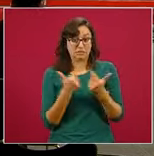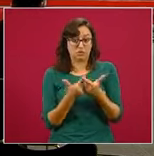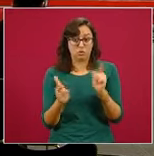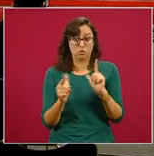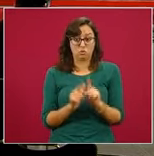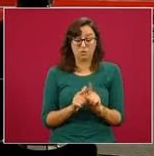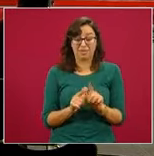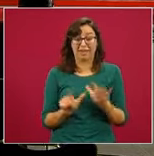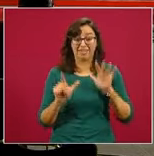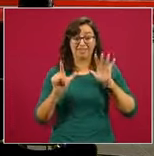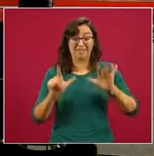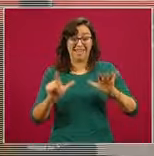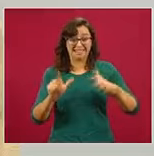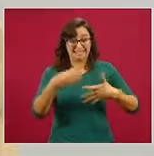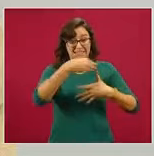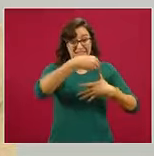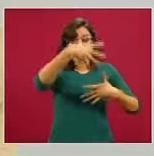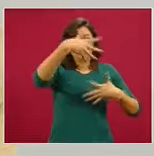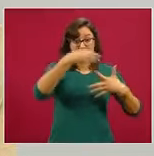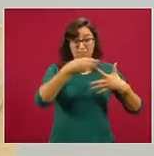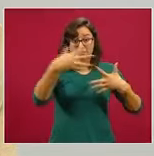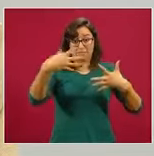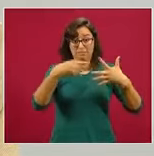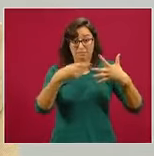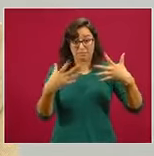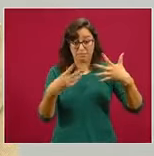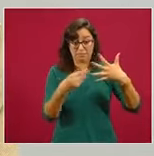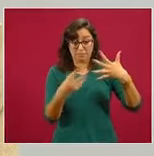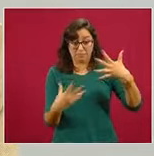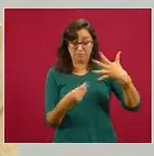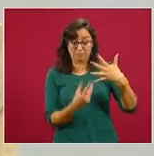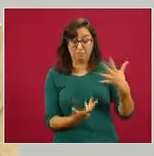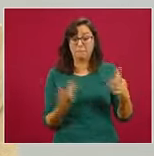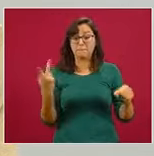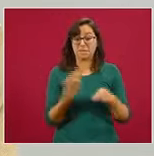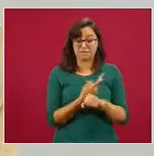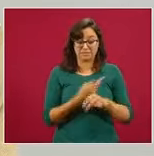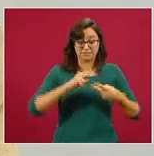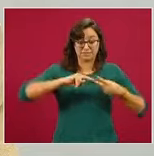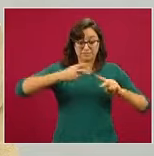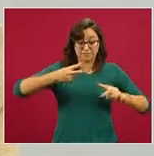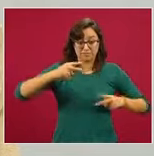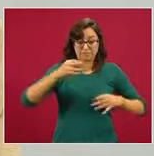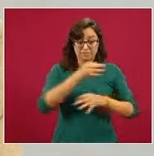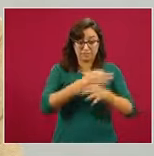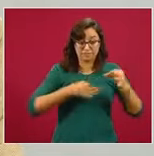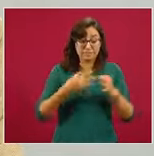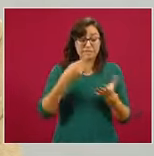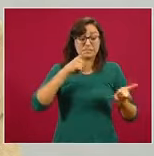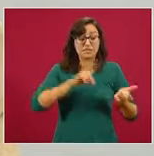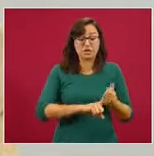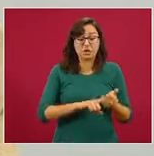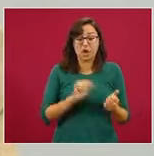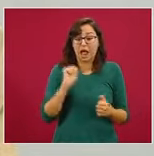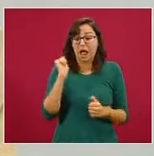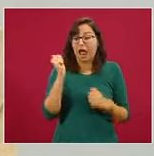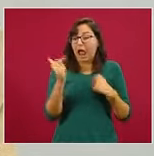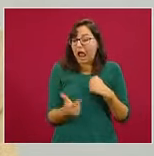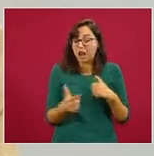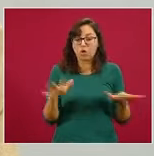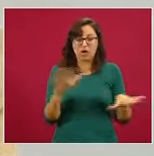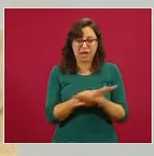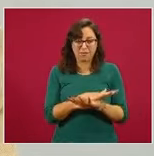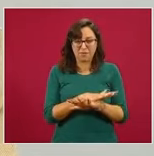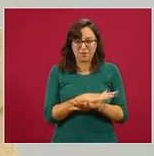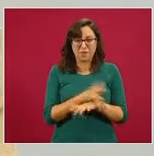linajes es debida a cambios en esa secuencia nucleotídica, cambios en alguna de sus letras, en